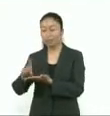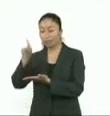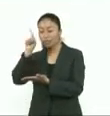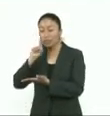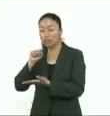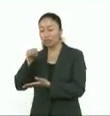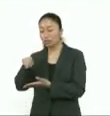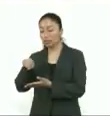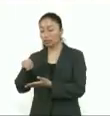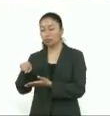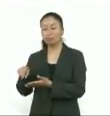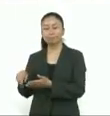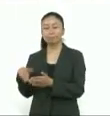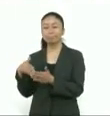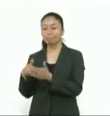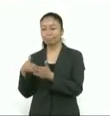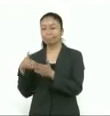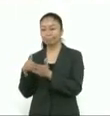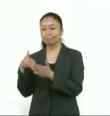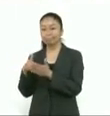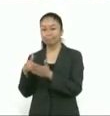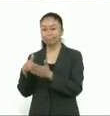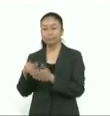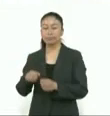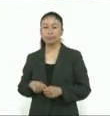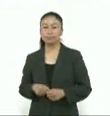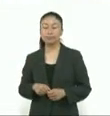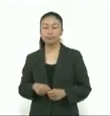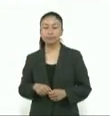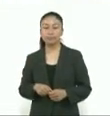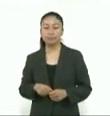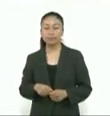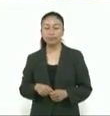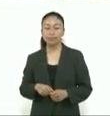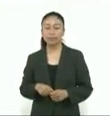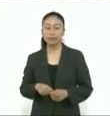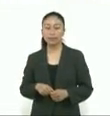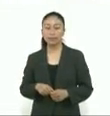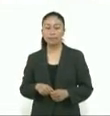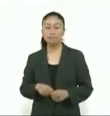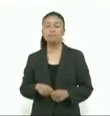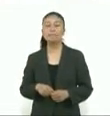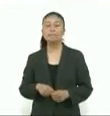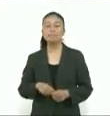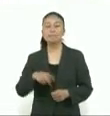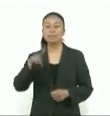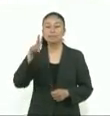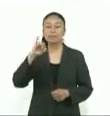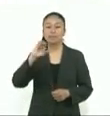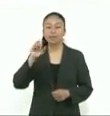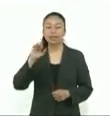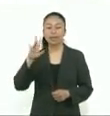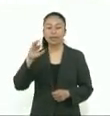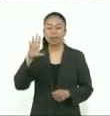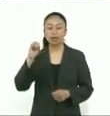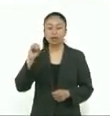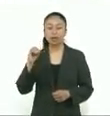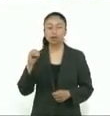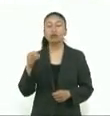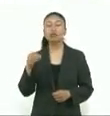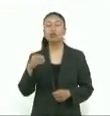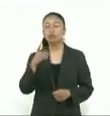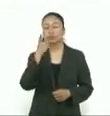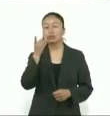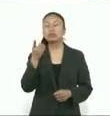mujeres. ¿Quién fue quien llamó viejerío a las mujeres que luchan por sus